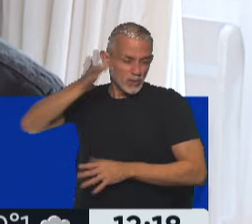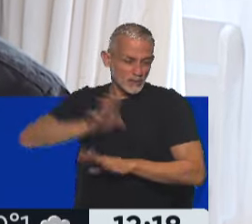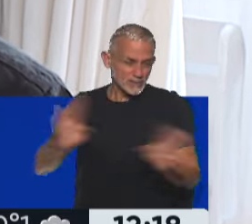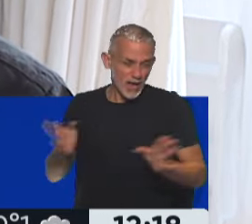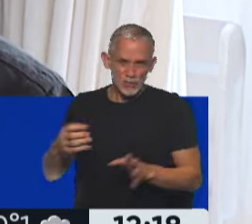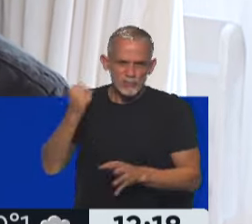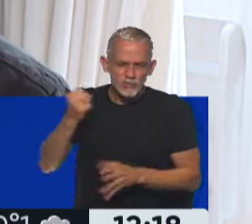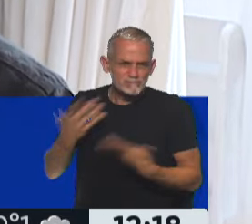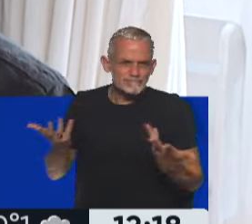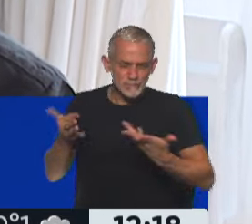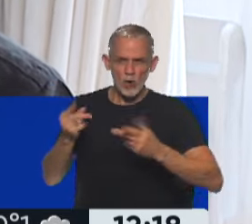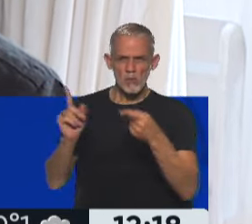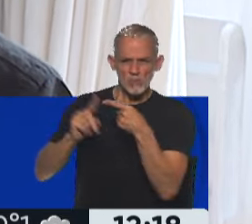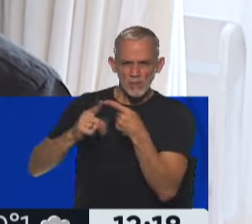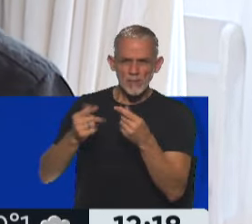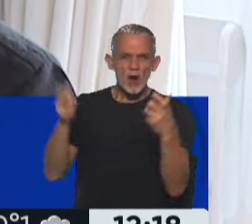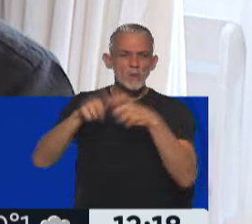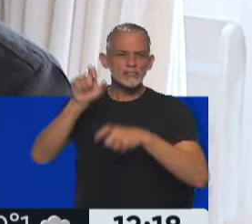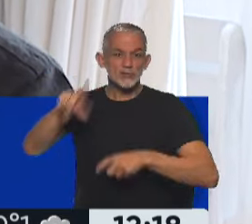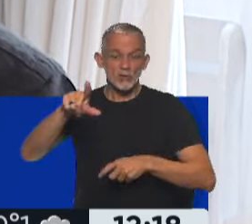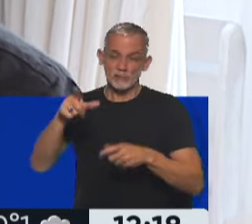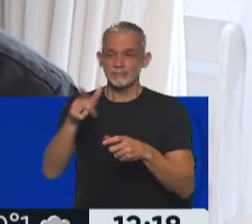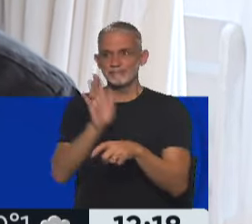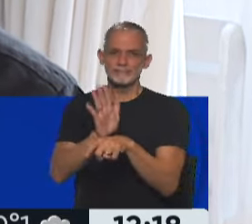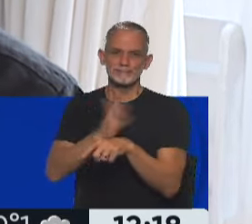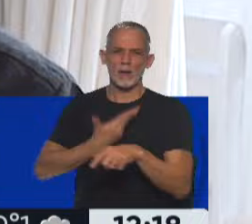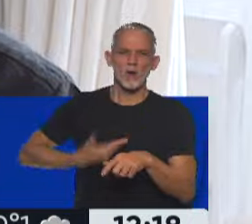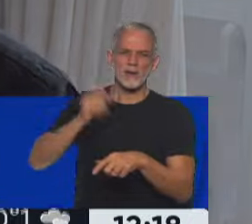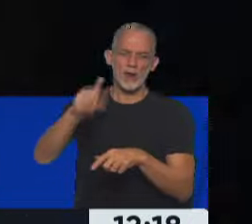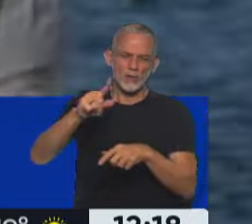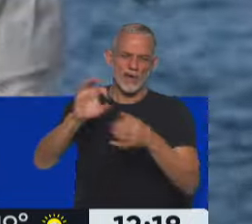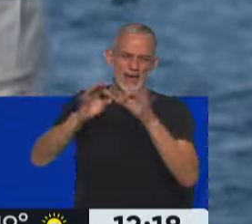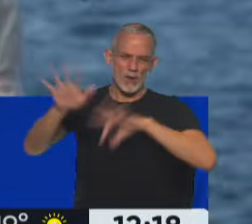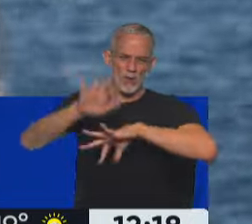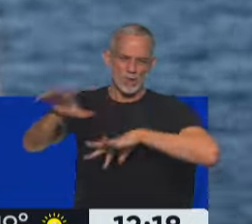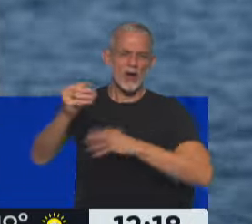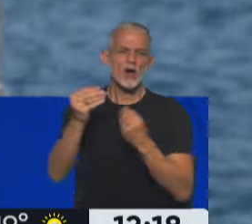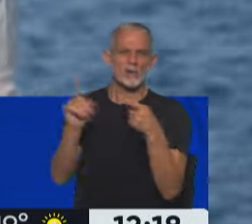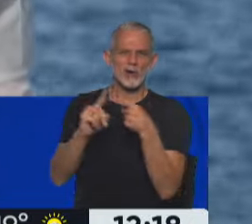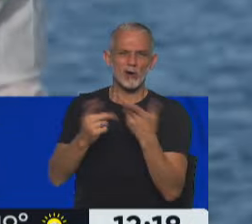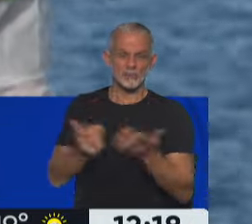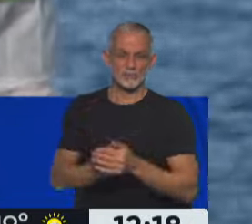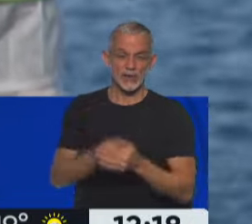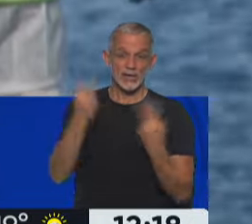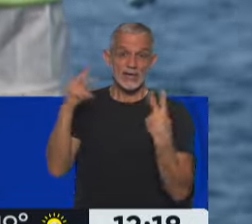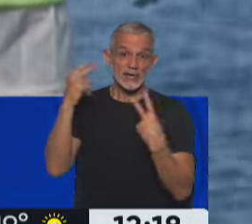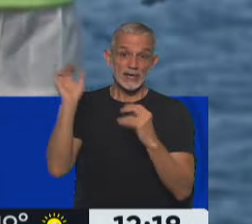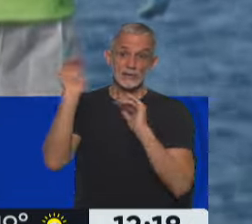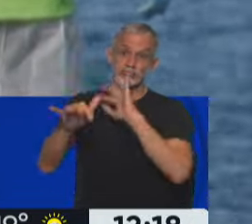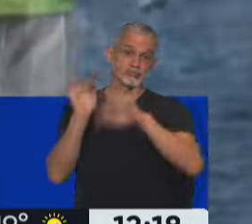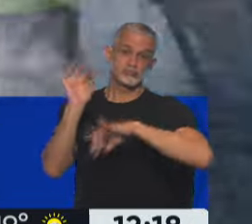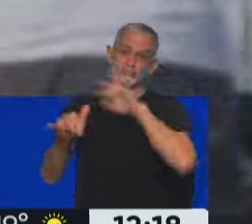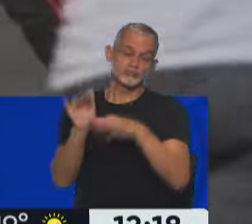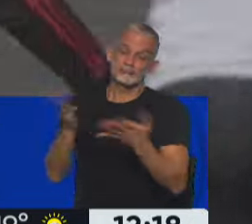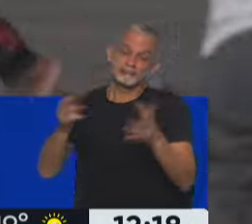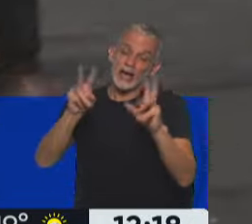va a ser la relación entre la Comisión Europea, que es como el Ejecutivo, y el Parlamento Europeo. Yo creo que la inmigración es uno de los grandes temas que